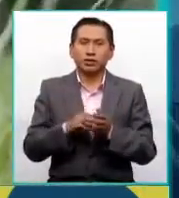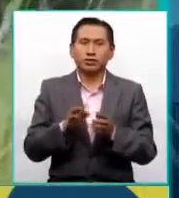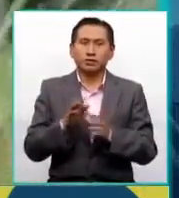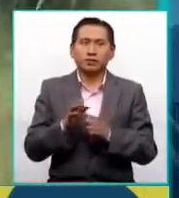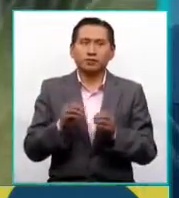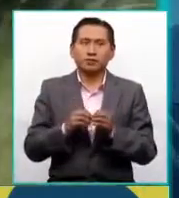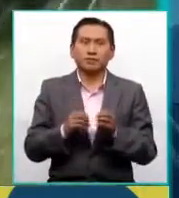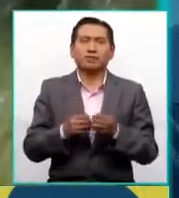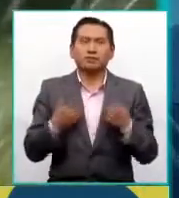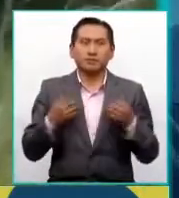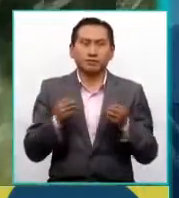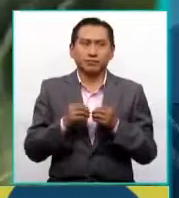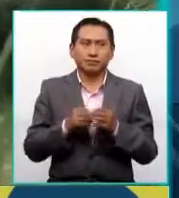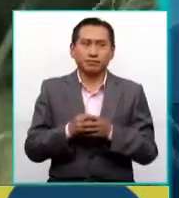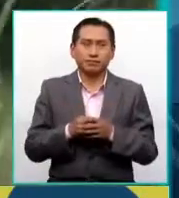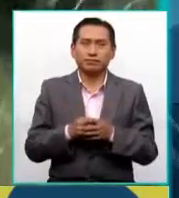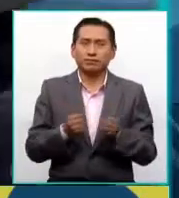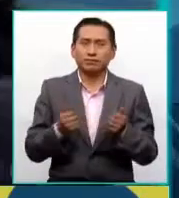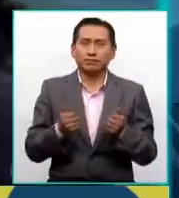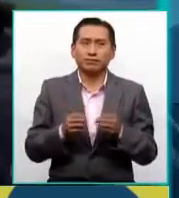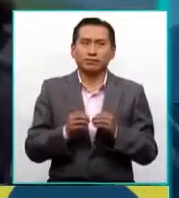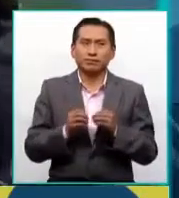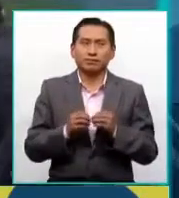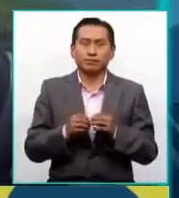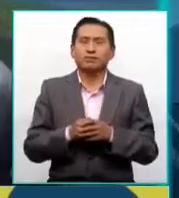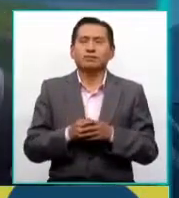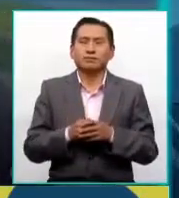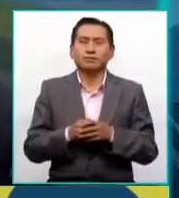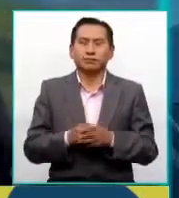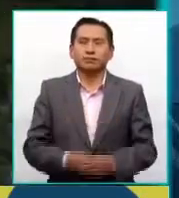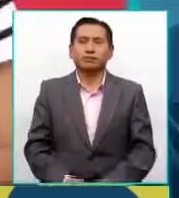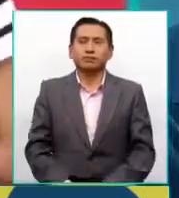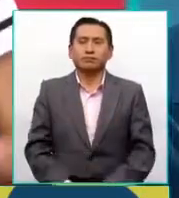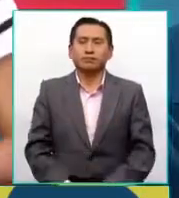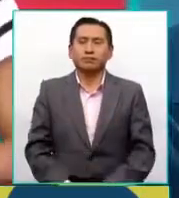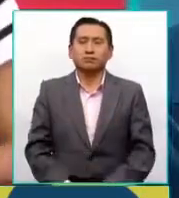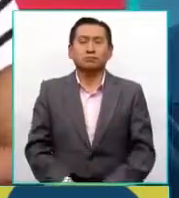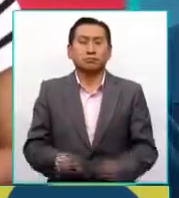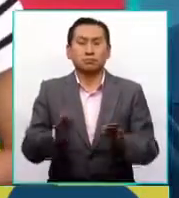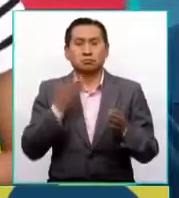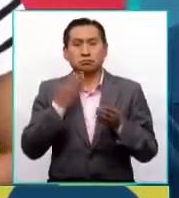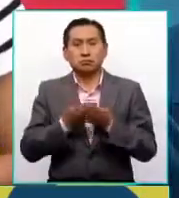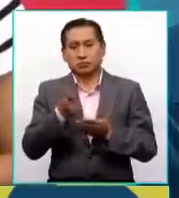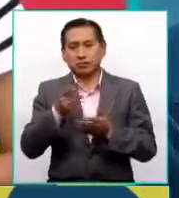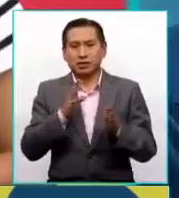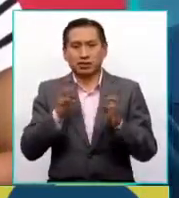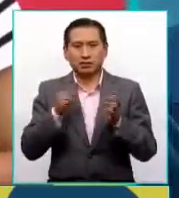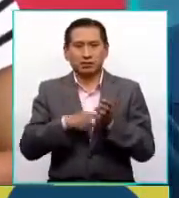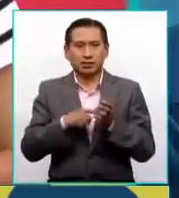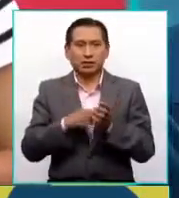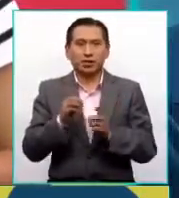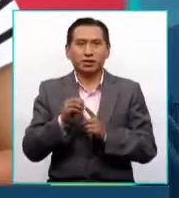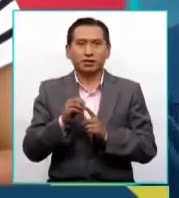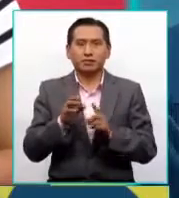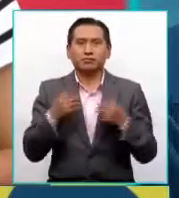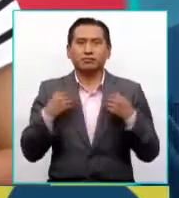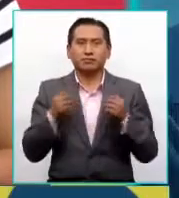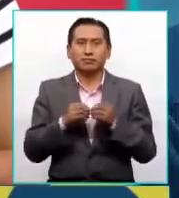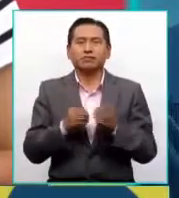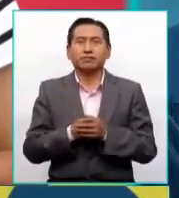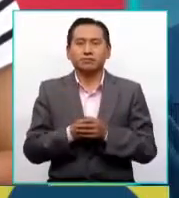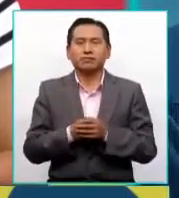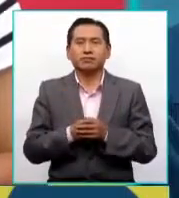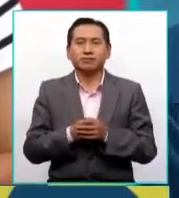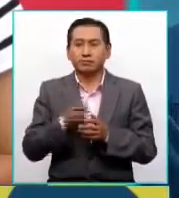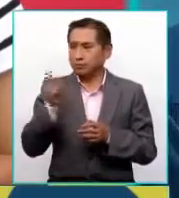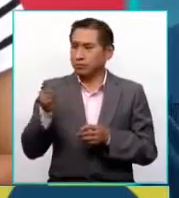Izumi y Jorge Claros en Guandena. Me parece buenísimo la referencia que haces en relación con la película